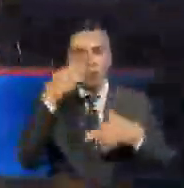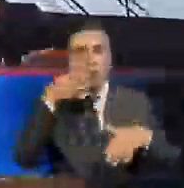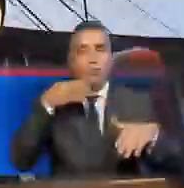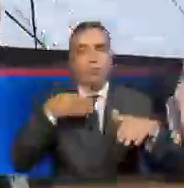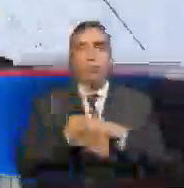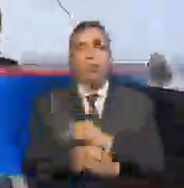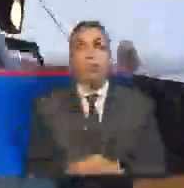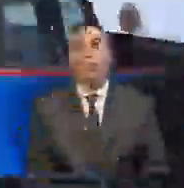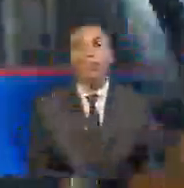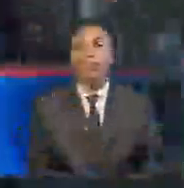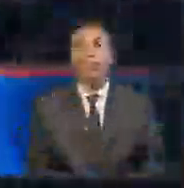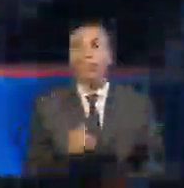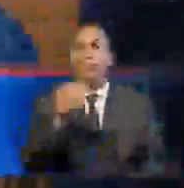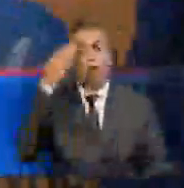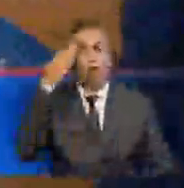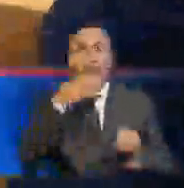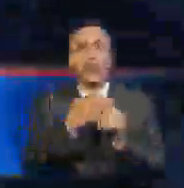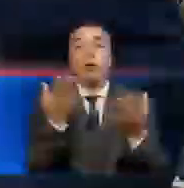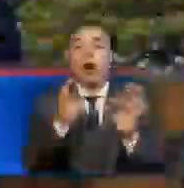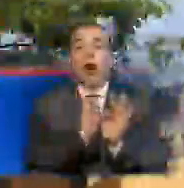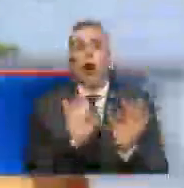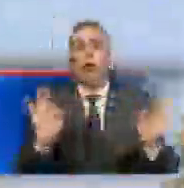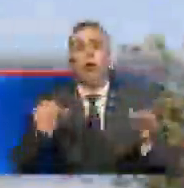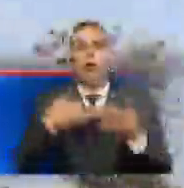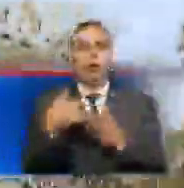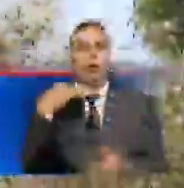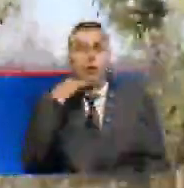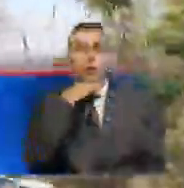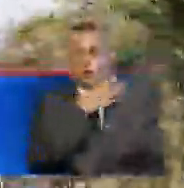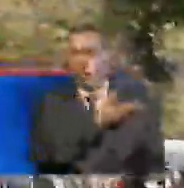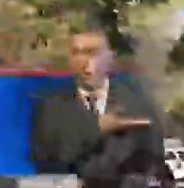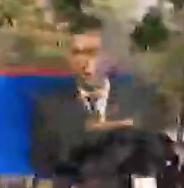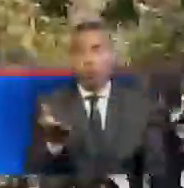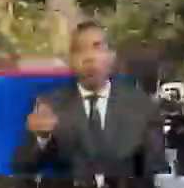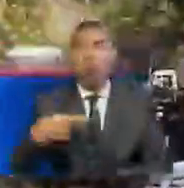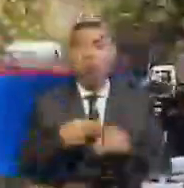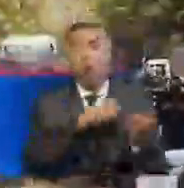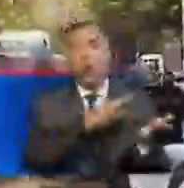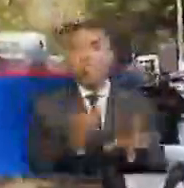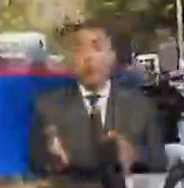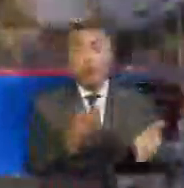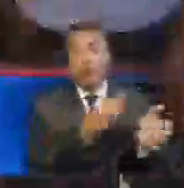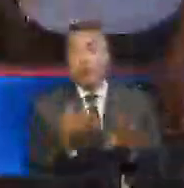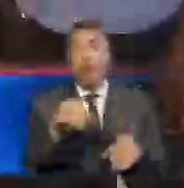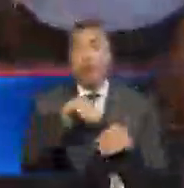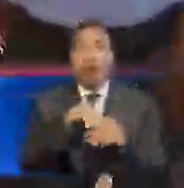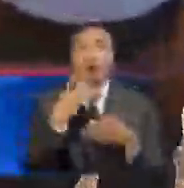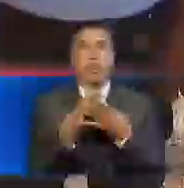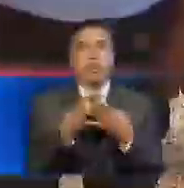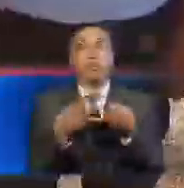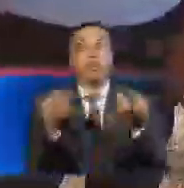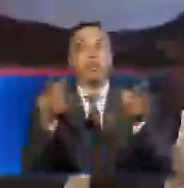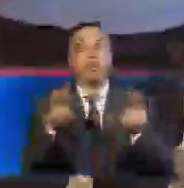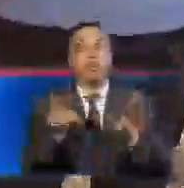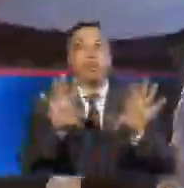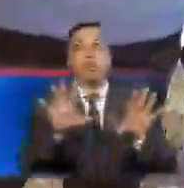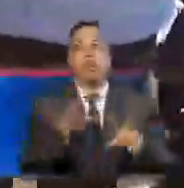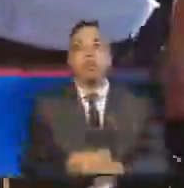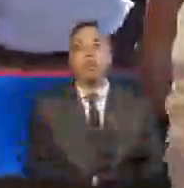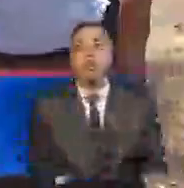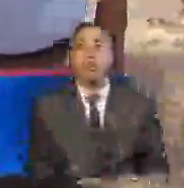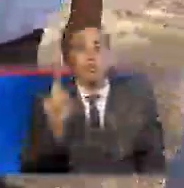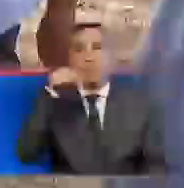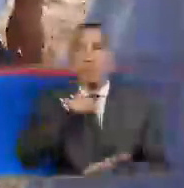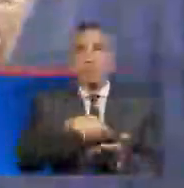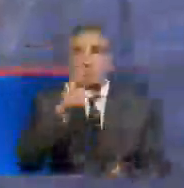Guayaquil. La misión es limpiar los escombros tras la nueva masacre dentro de la cárcel. También dijo que hay casi 1,000